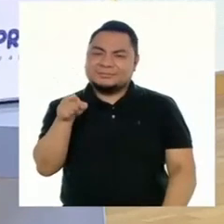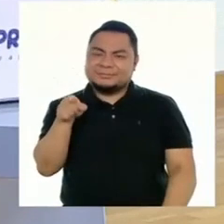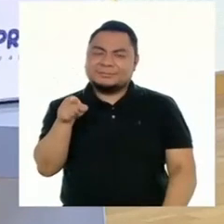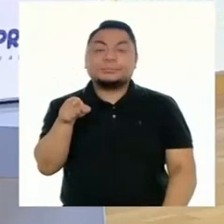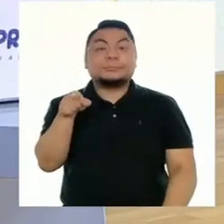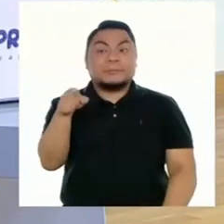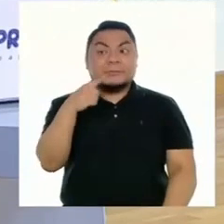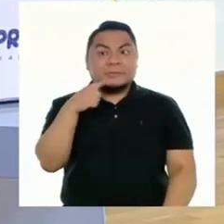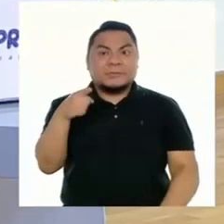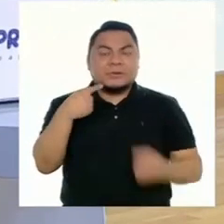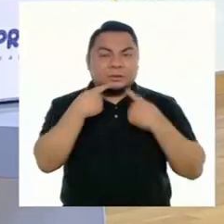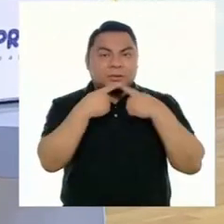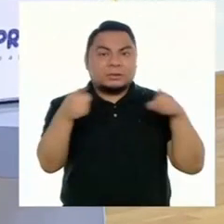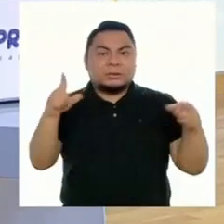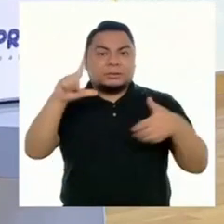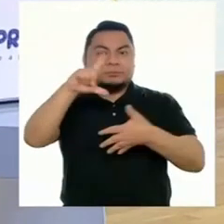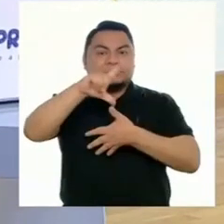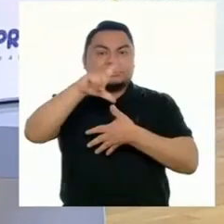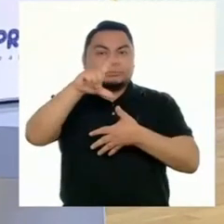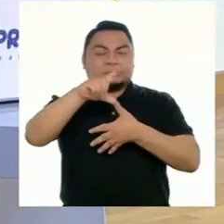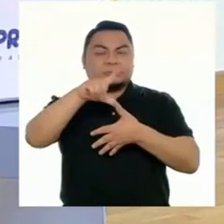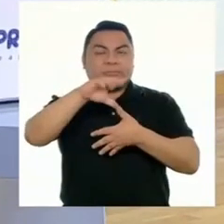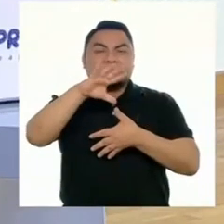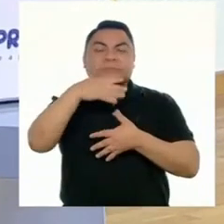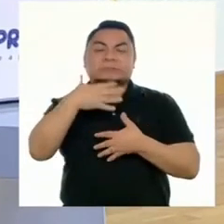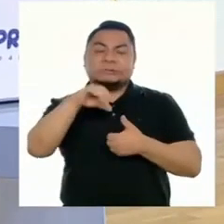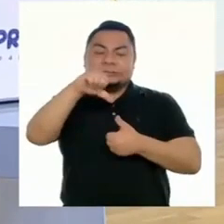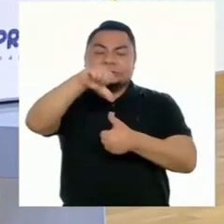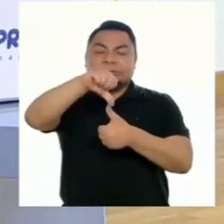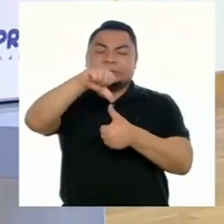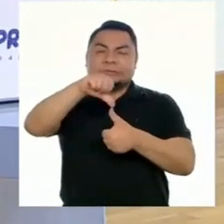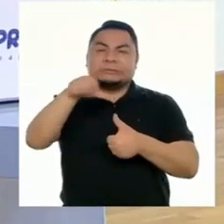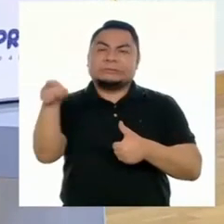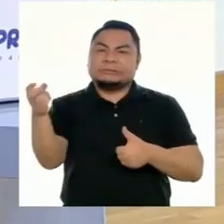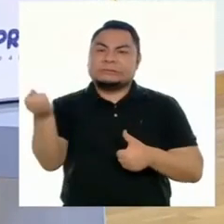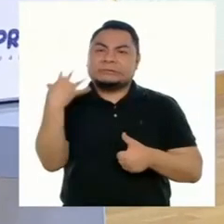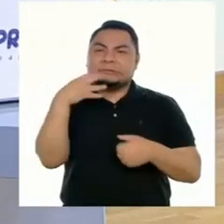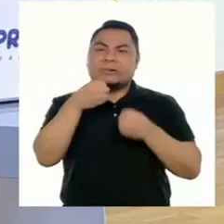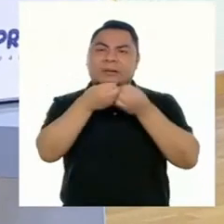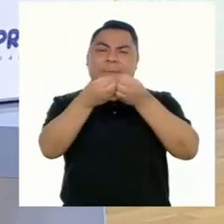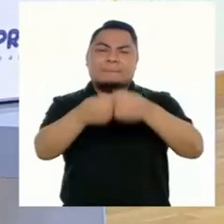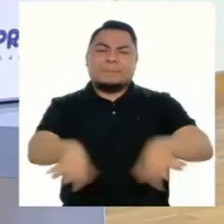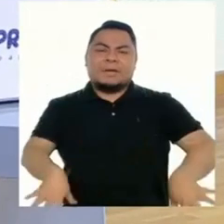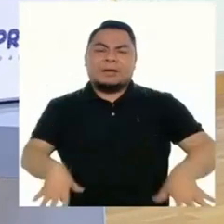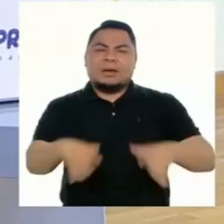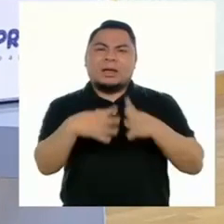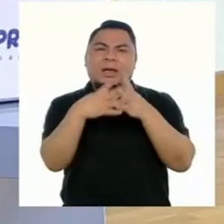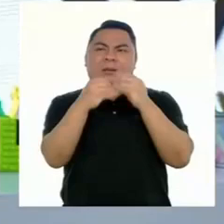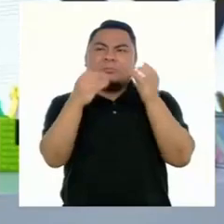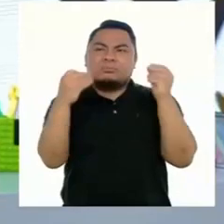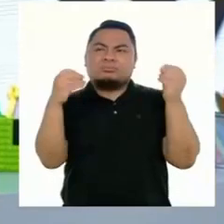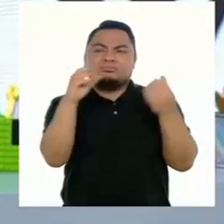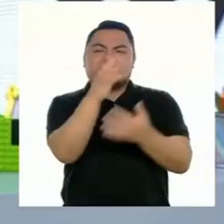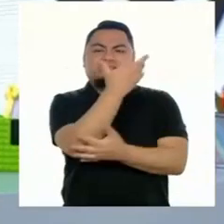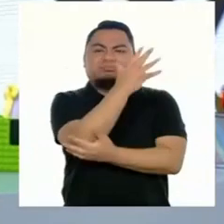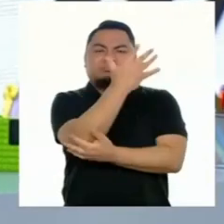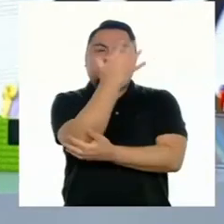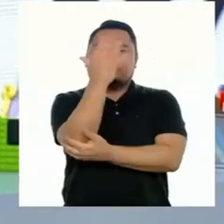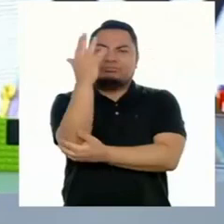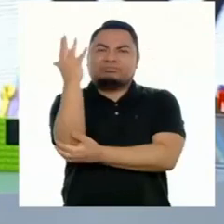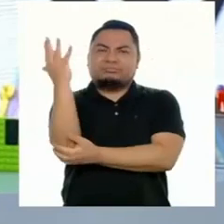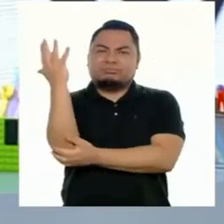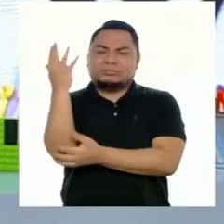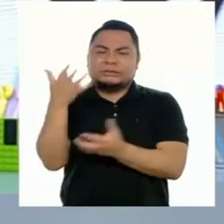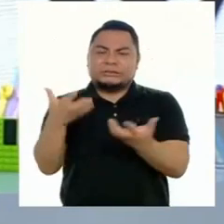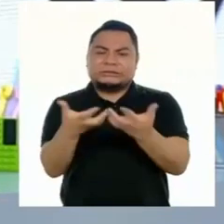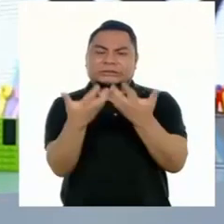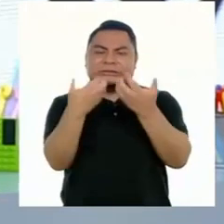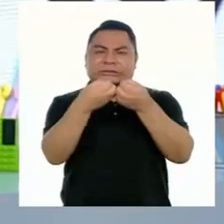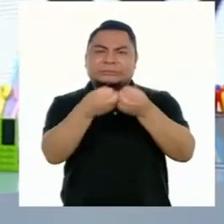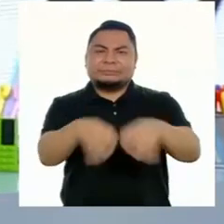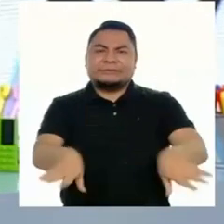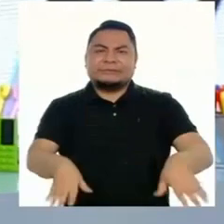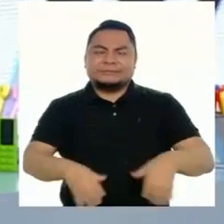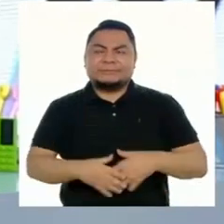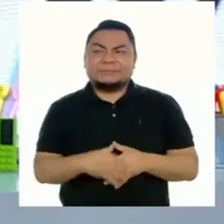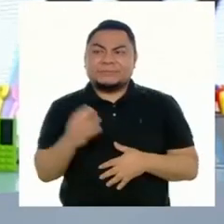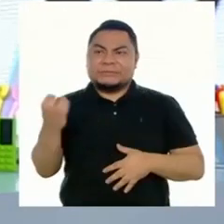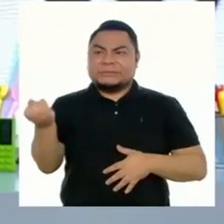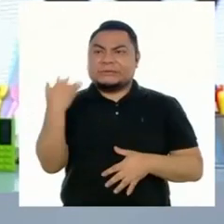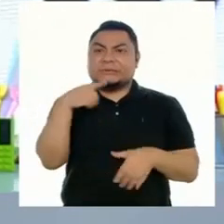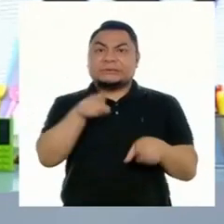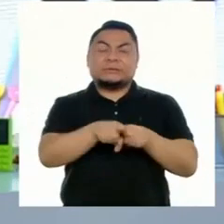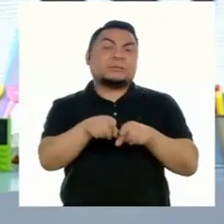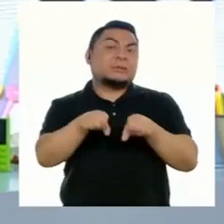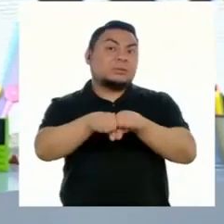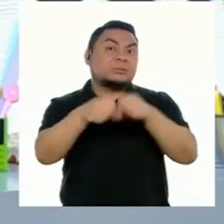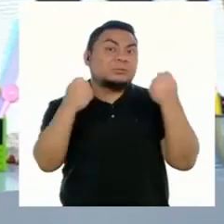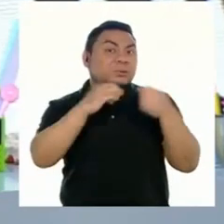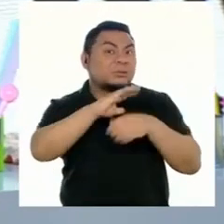de que América Latina y el Caribe han sufrido una gran pérdida de biodiversidad. También mencionaron que estamos destruyendo